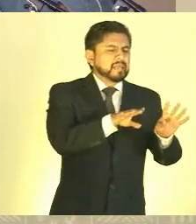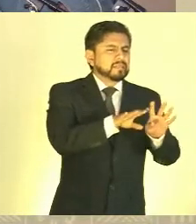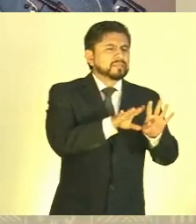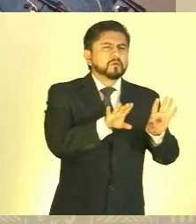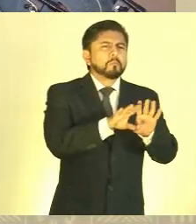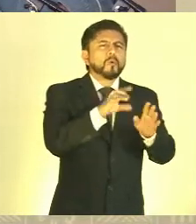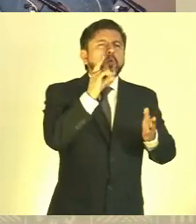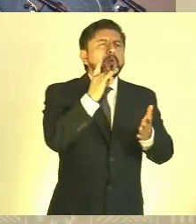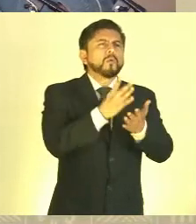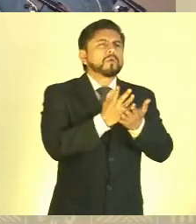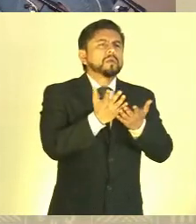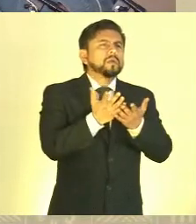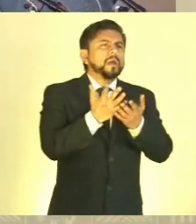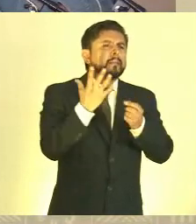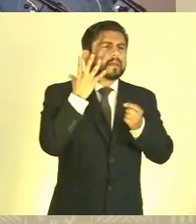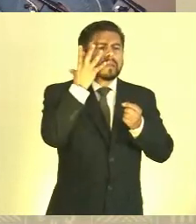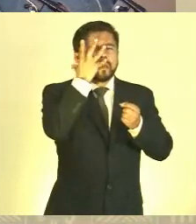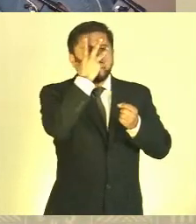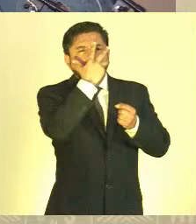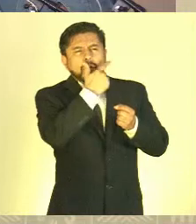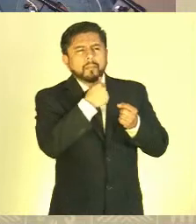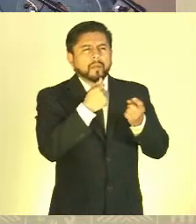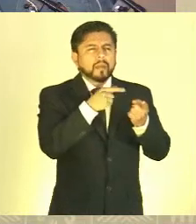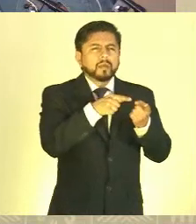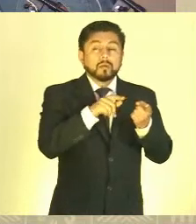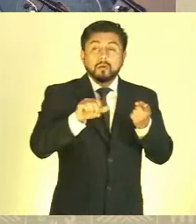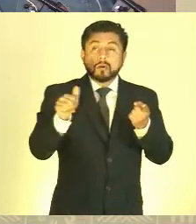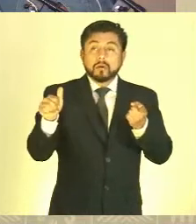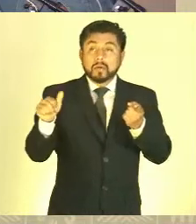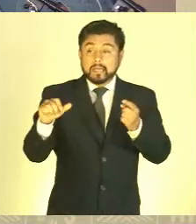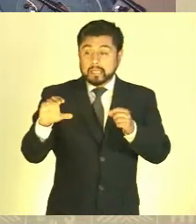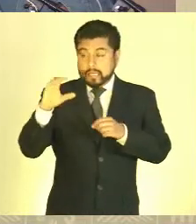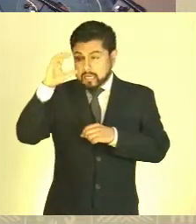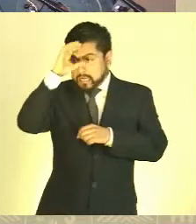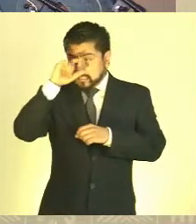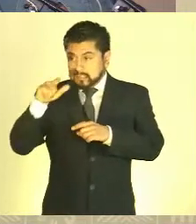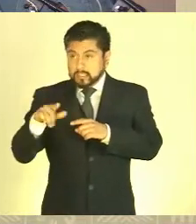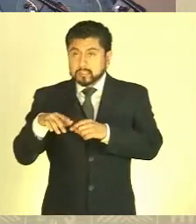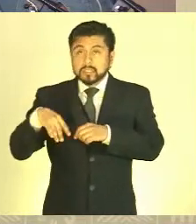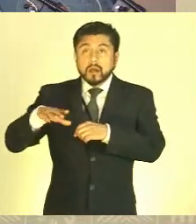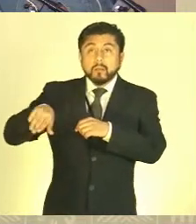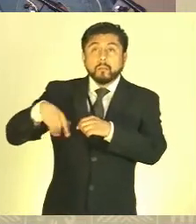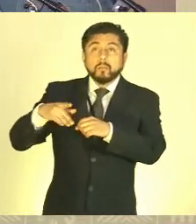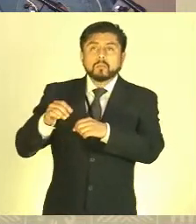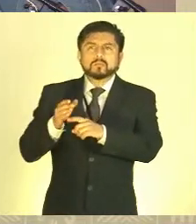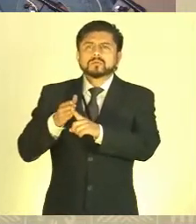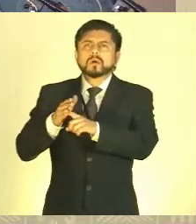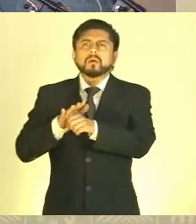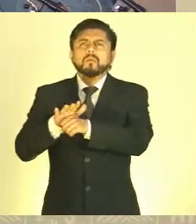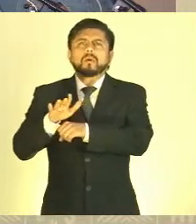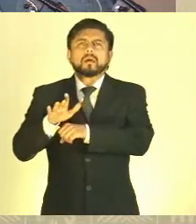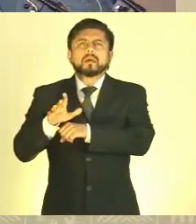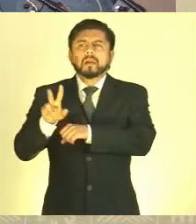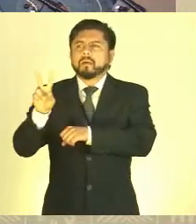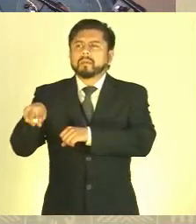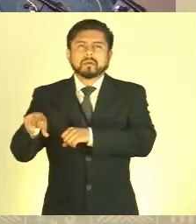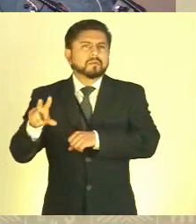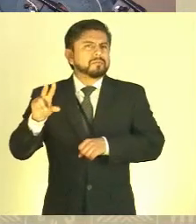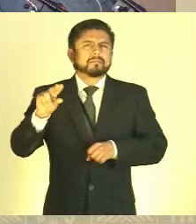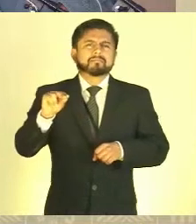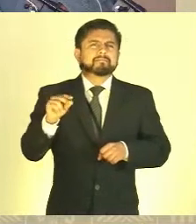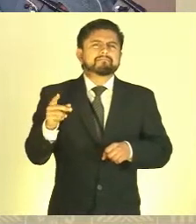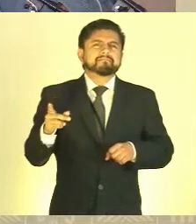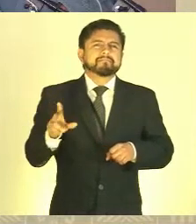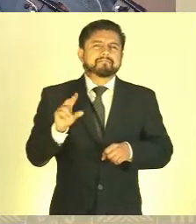belleza mientras que la ciencia persigue la verdad, pero no es cierto. O sea, en el arte también